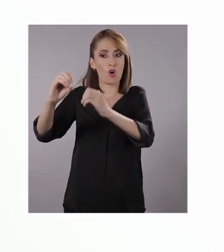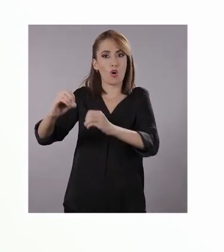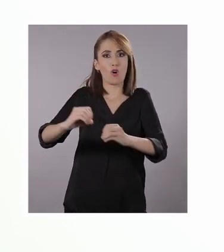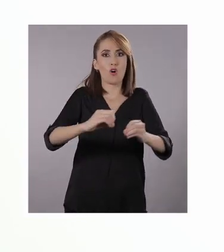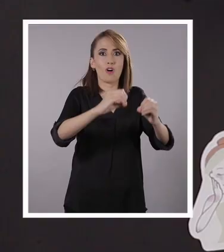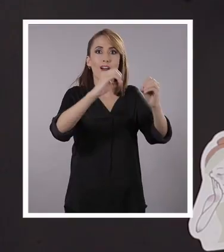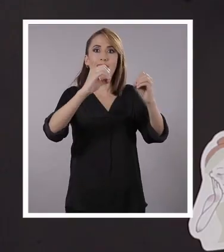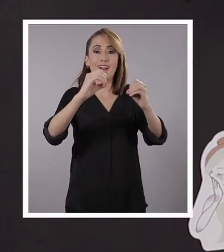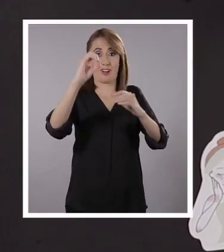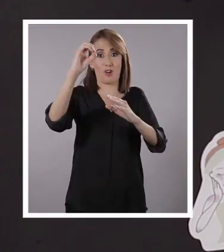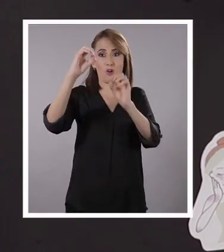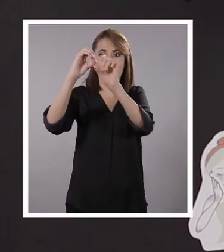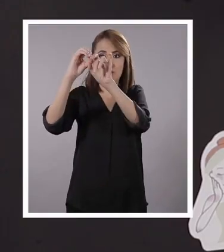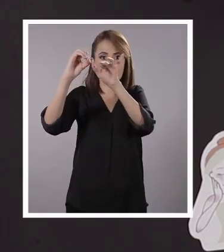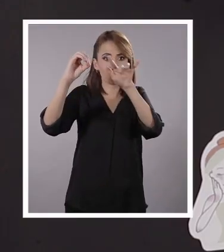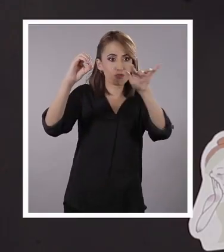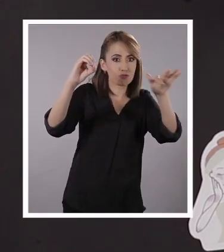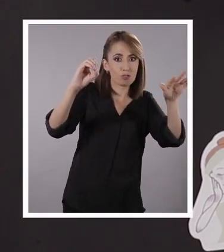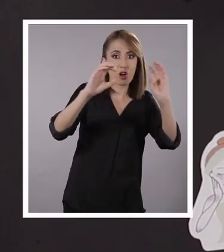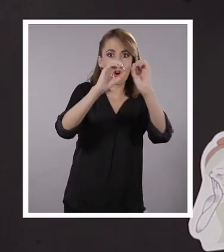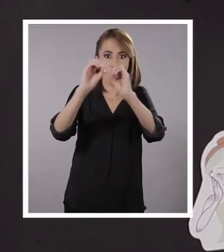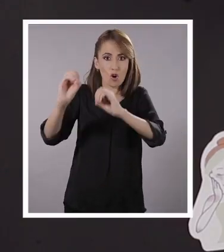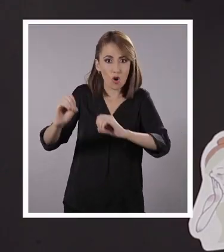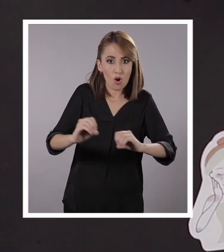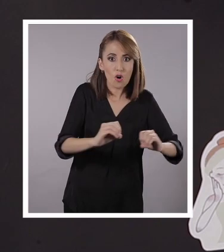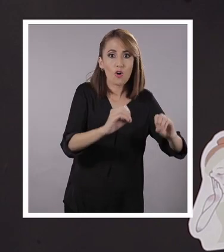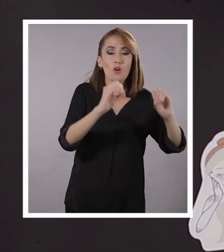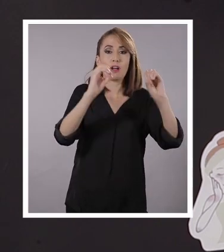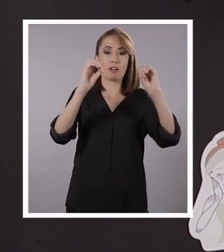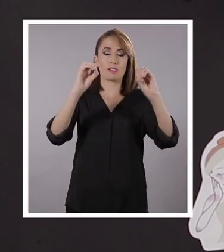¡Bien! Organizan.